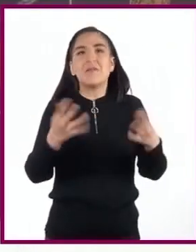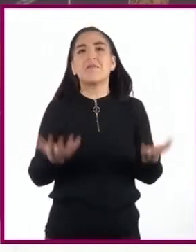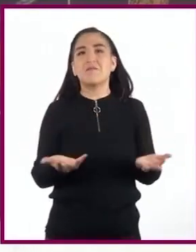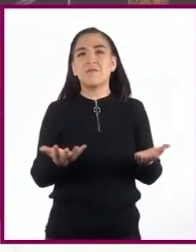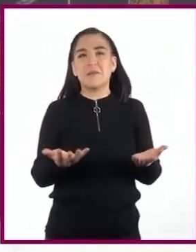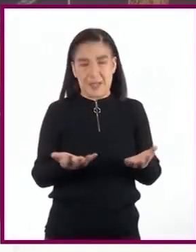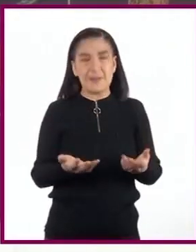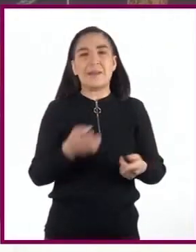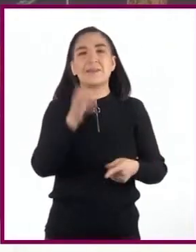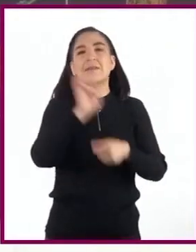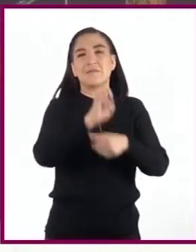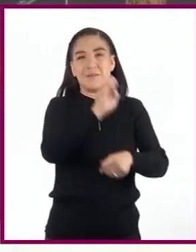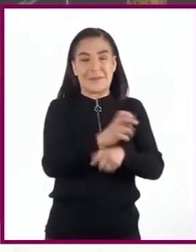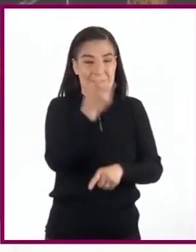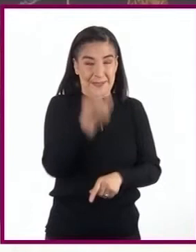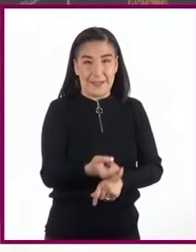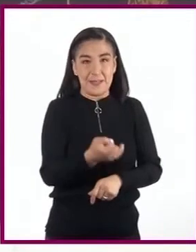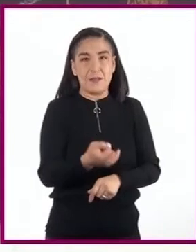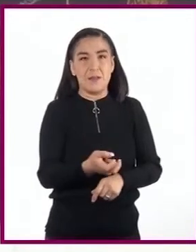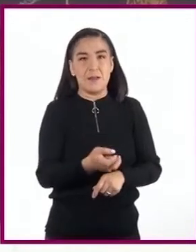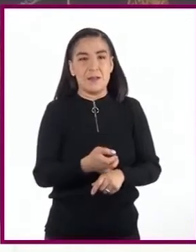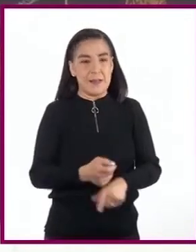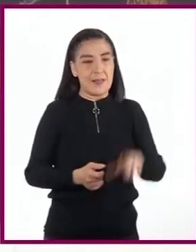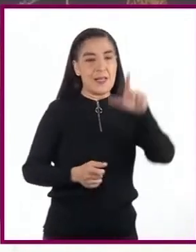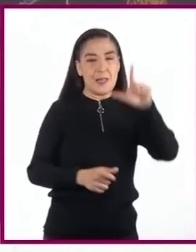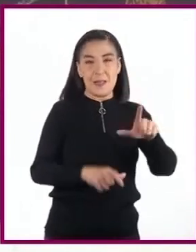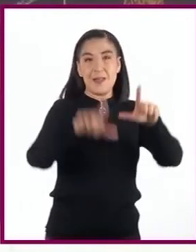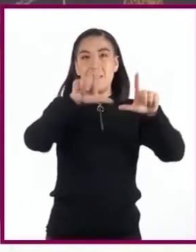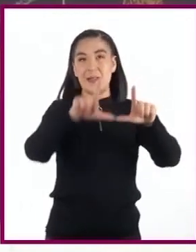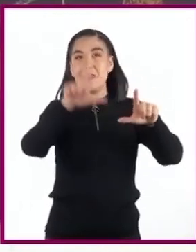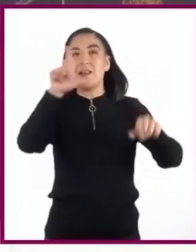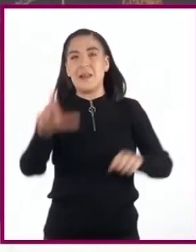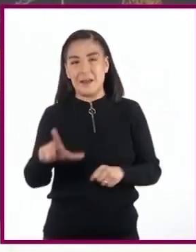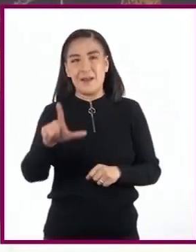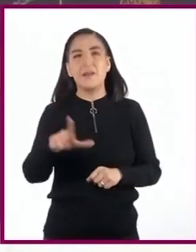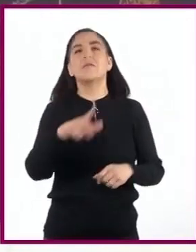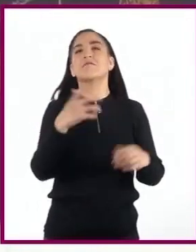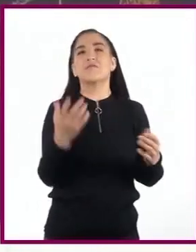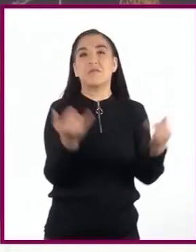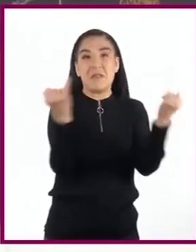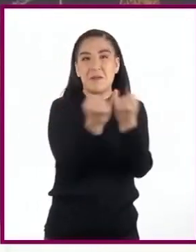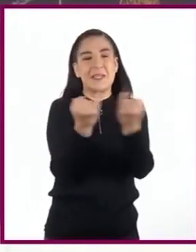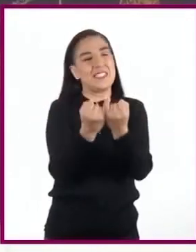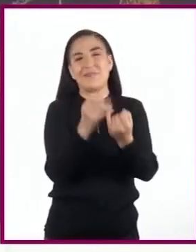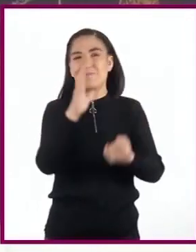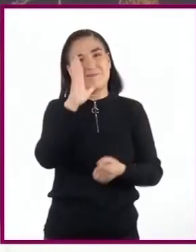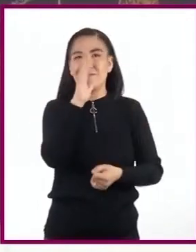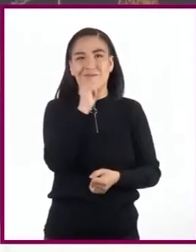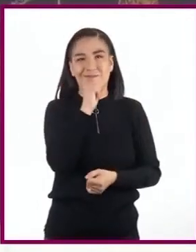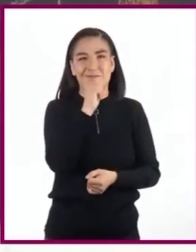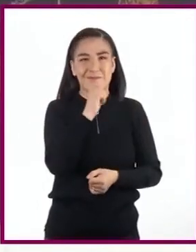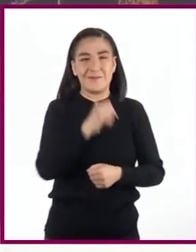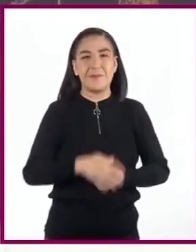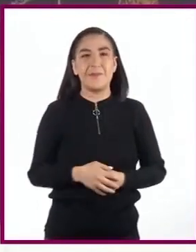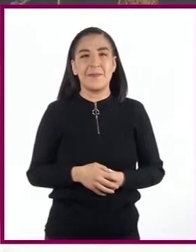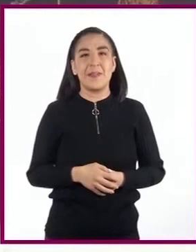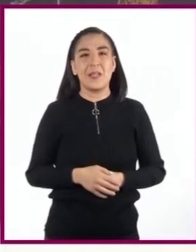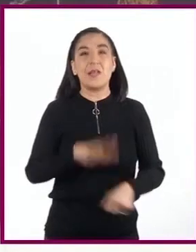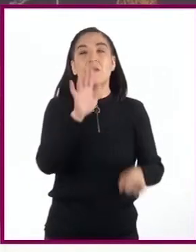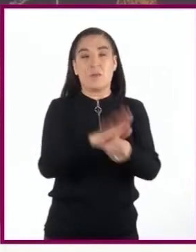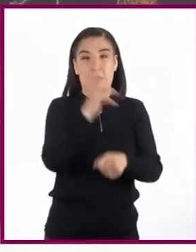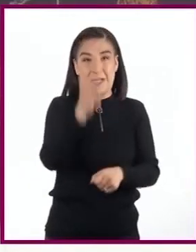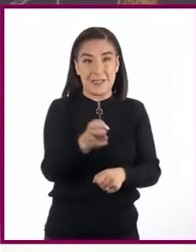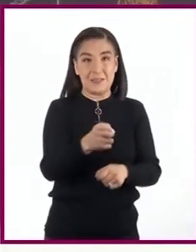Entonces, este criterio lado, lado, lado no se cumpliría. Por lo tanto, los